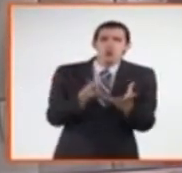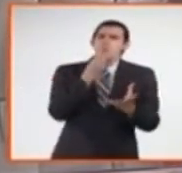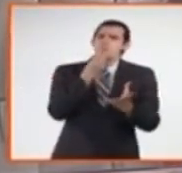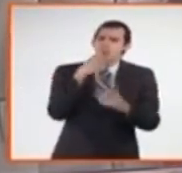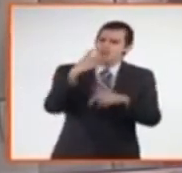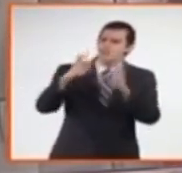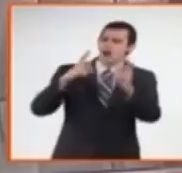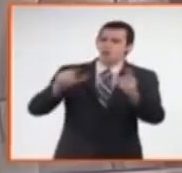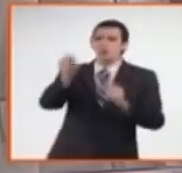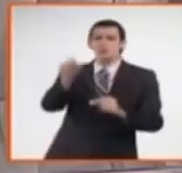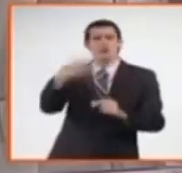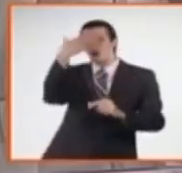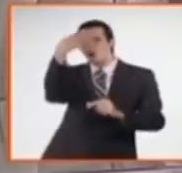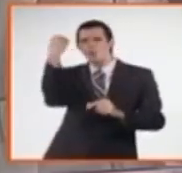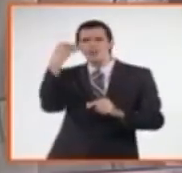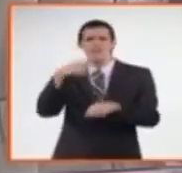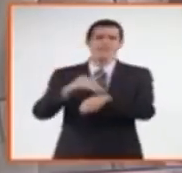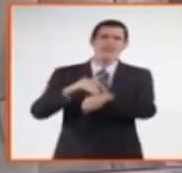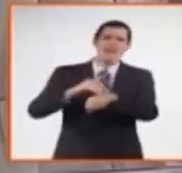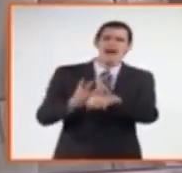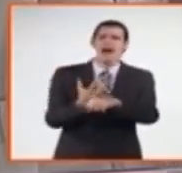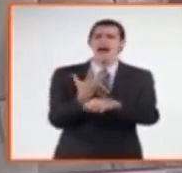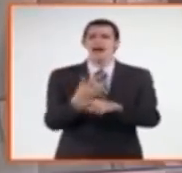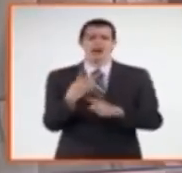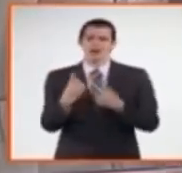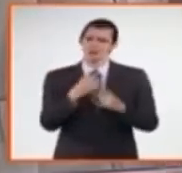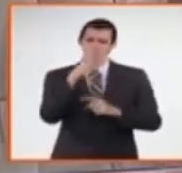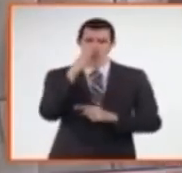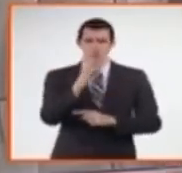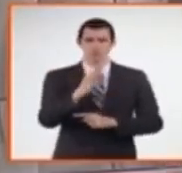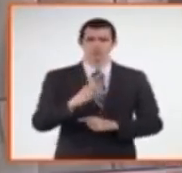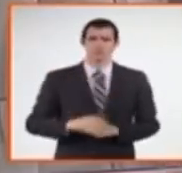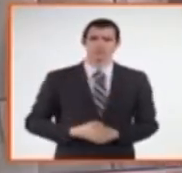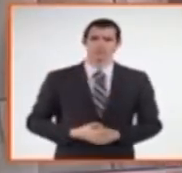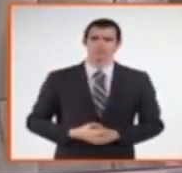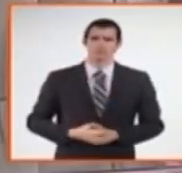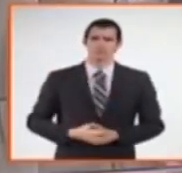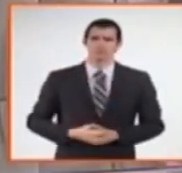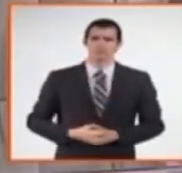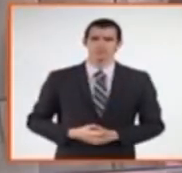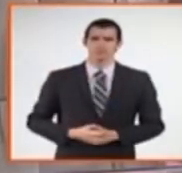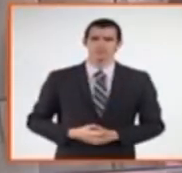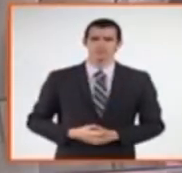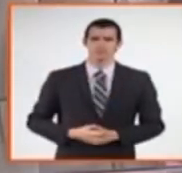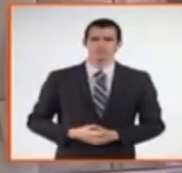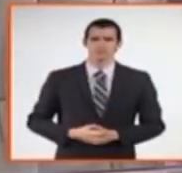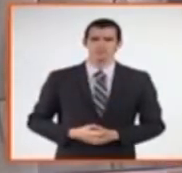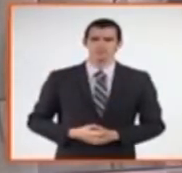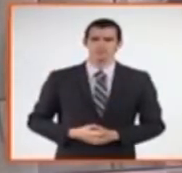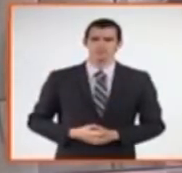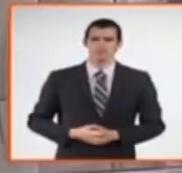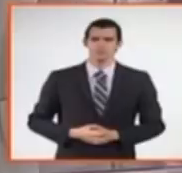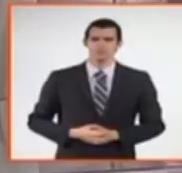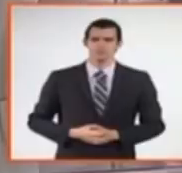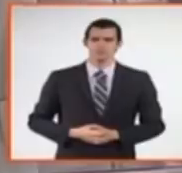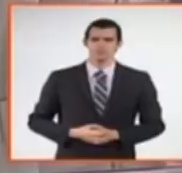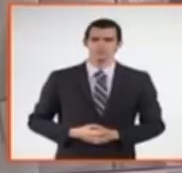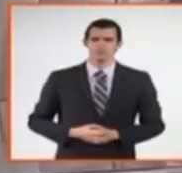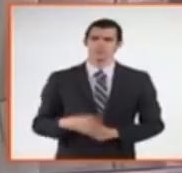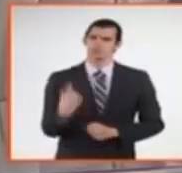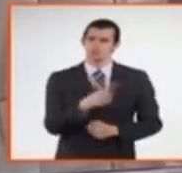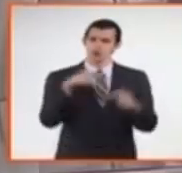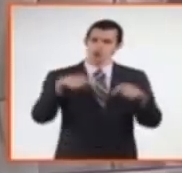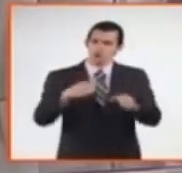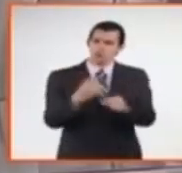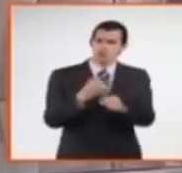población en un espacio determinado con la mejor respuesta inmune posible y esto